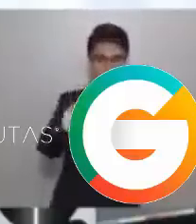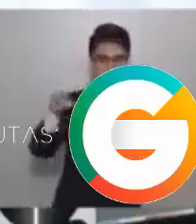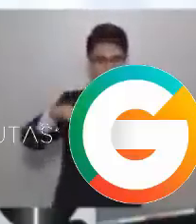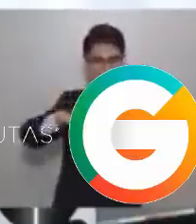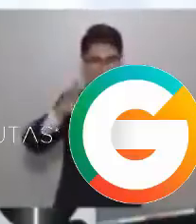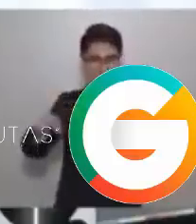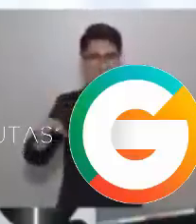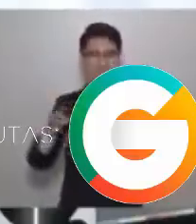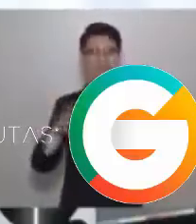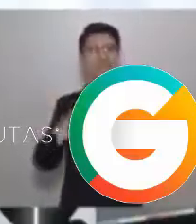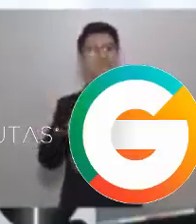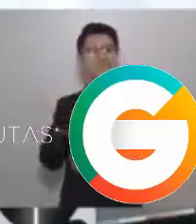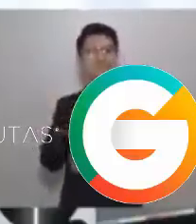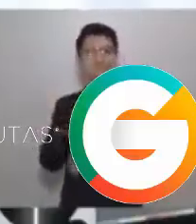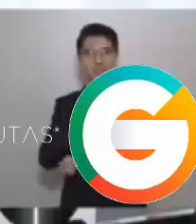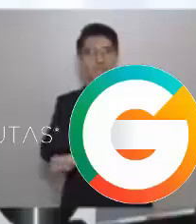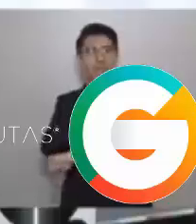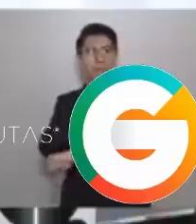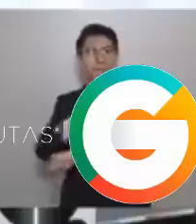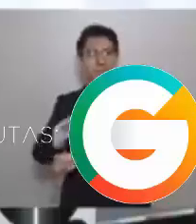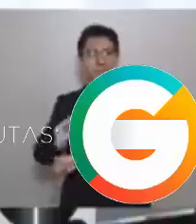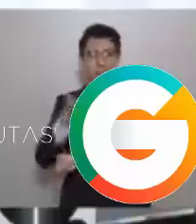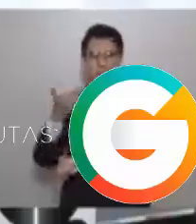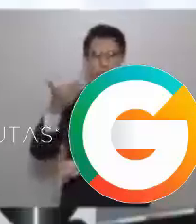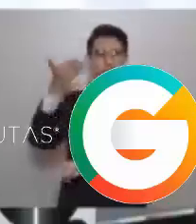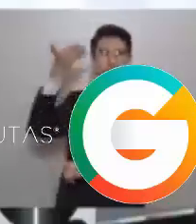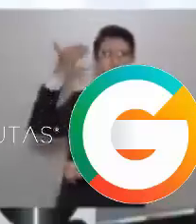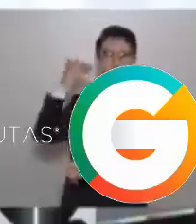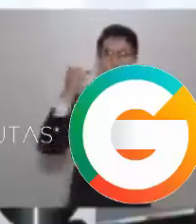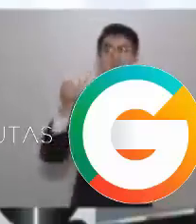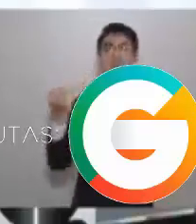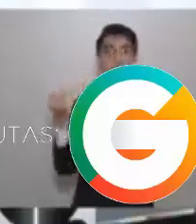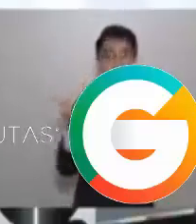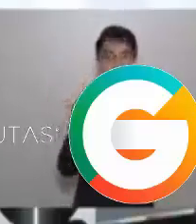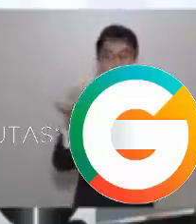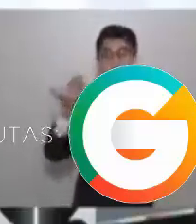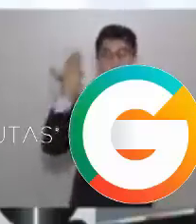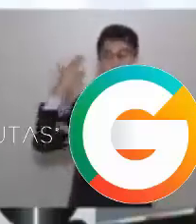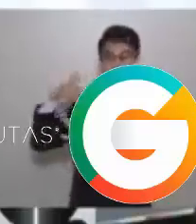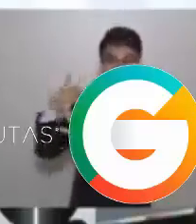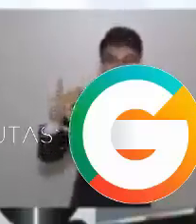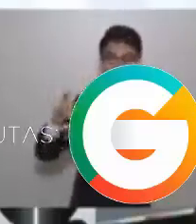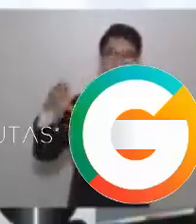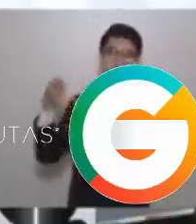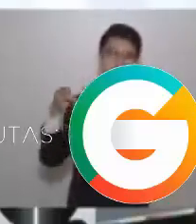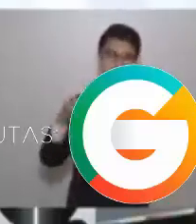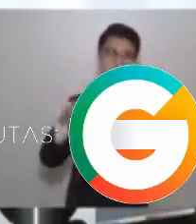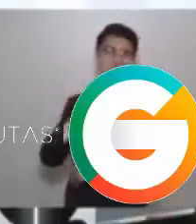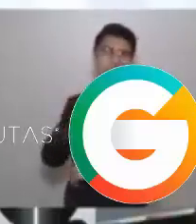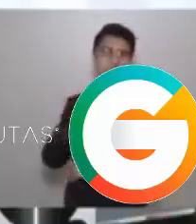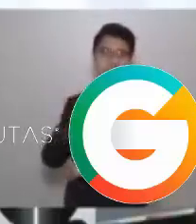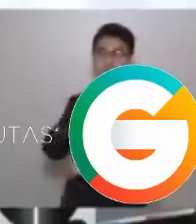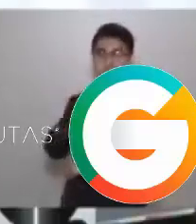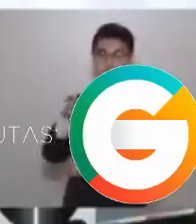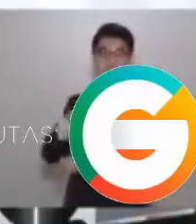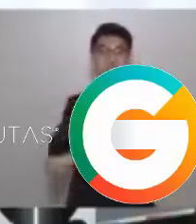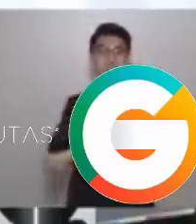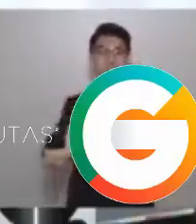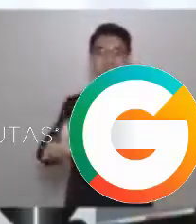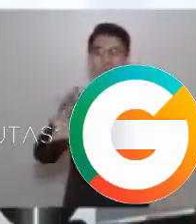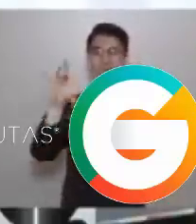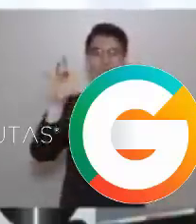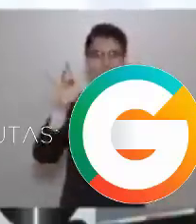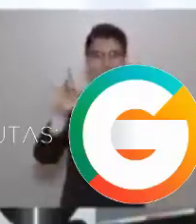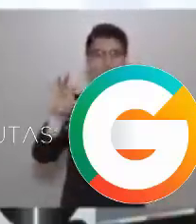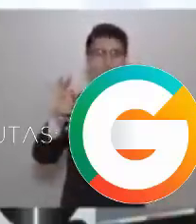la participación del asesinato de esta otra persona, vinculados de forma consanguínea con esta víctima, habría